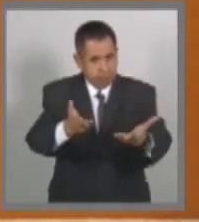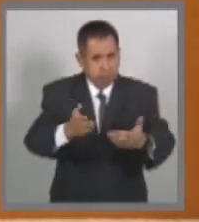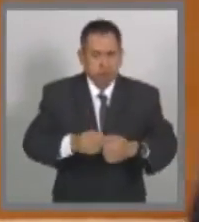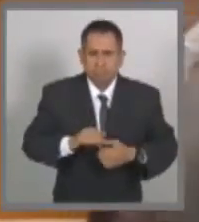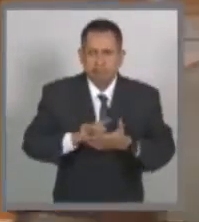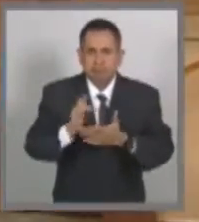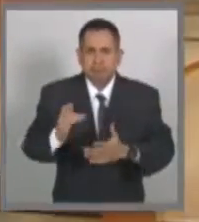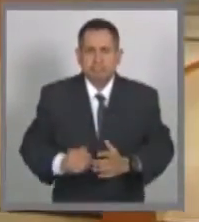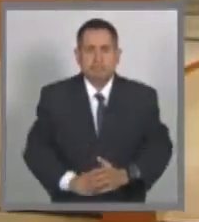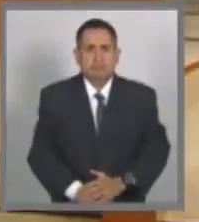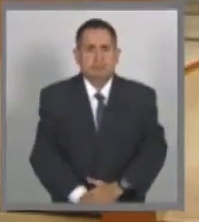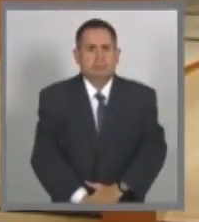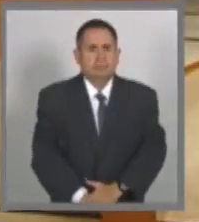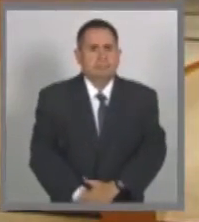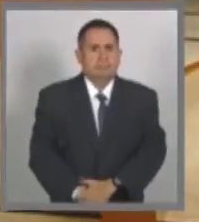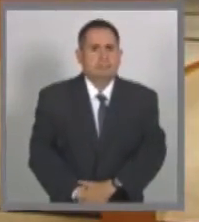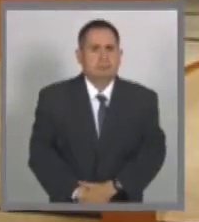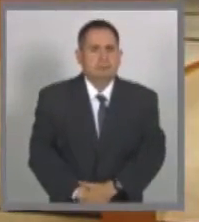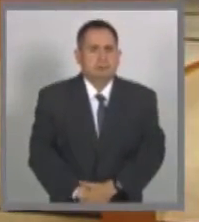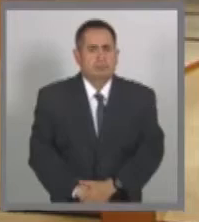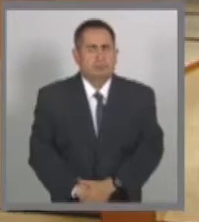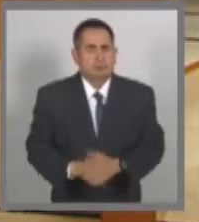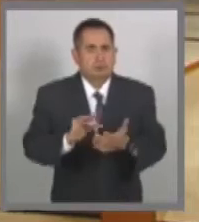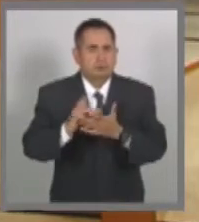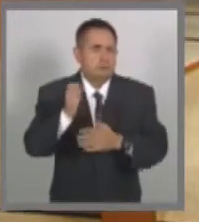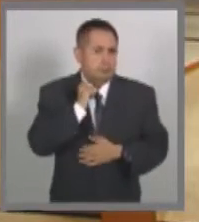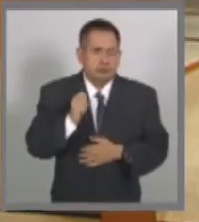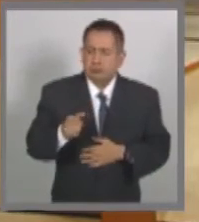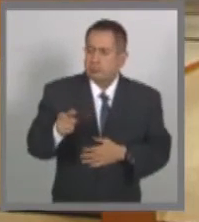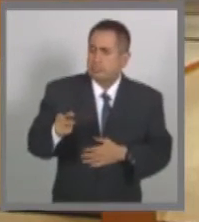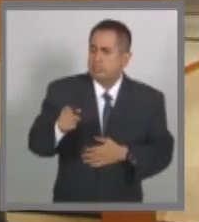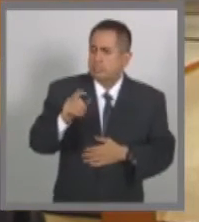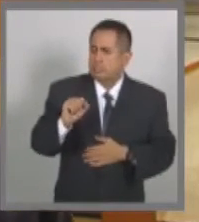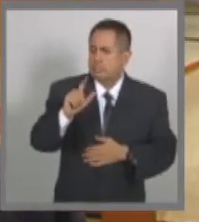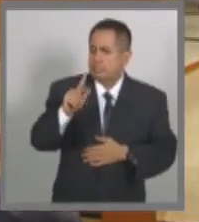gracias. Muchas gracias, senador Salvador Vega Casillas.